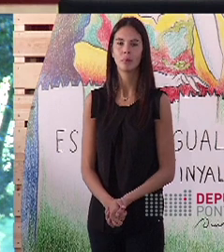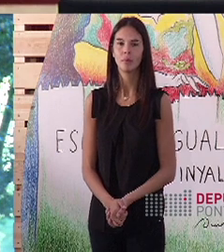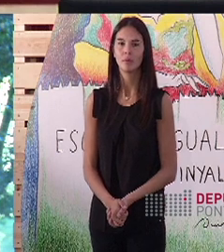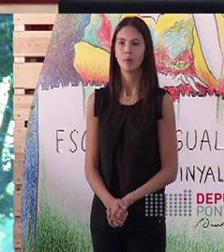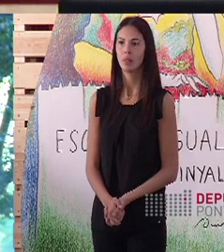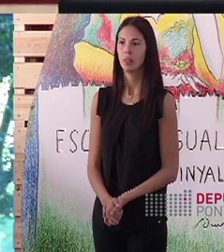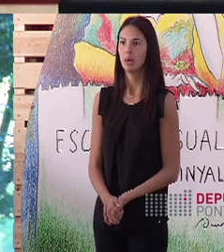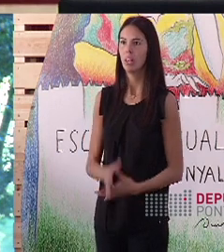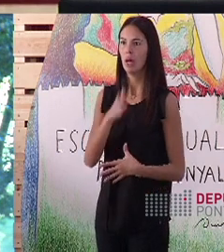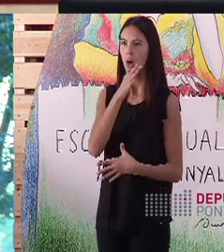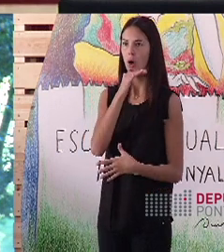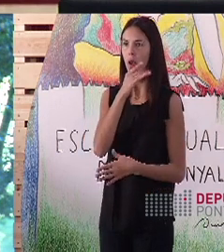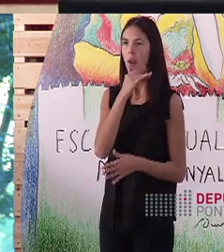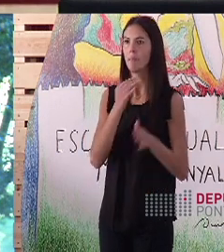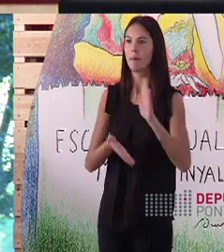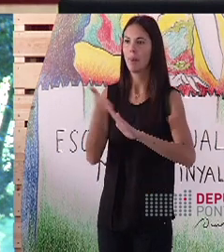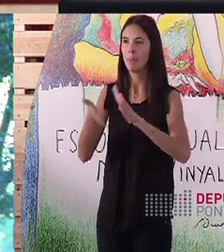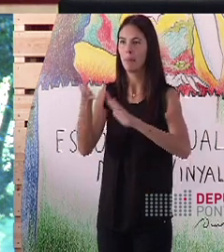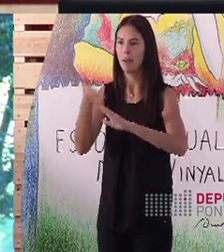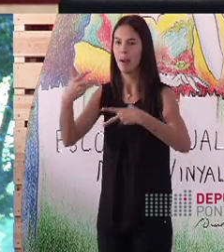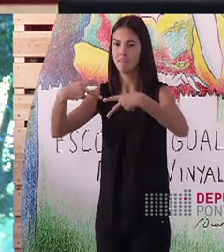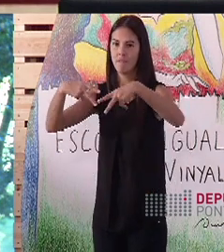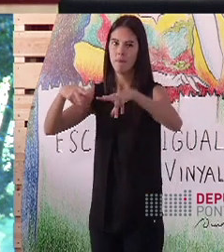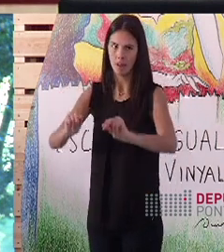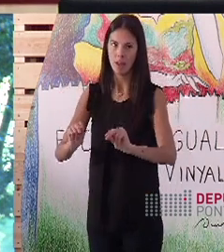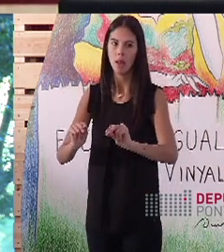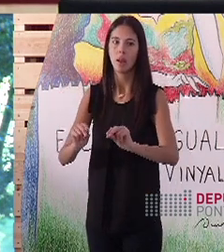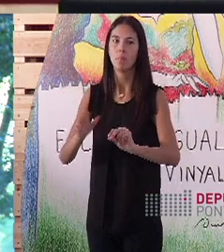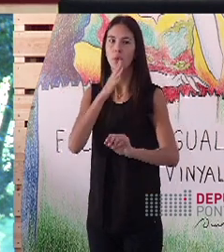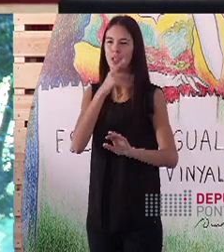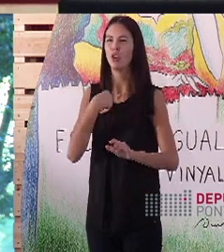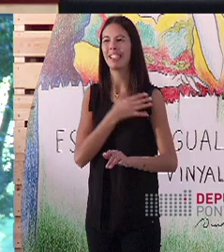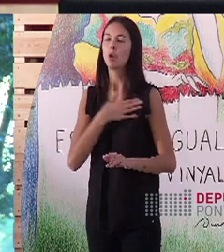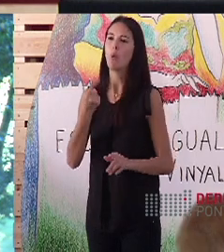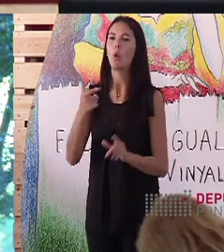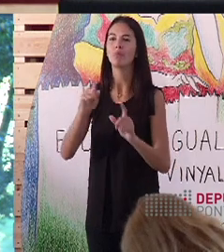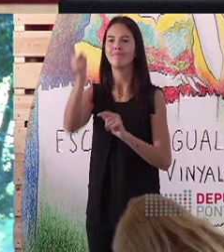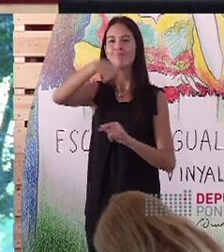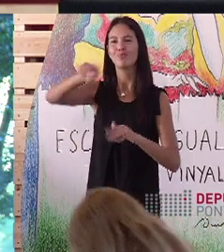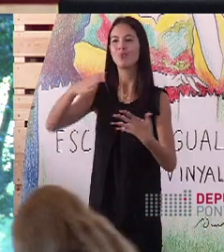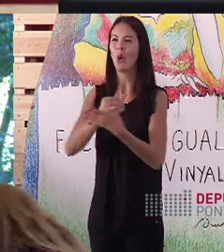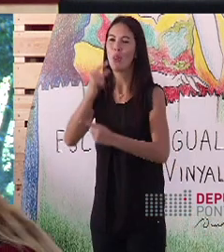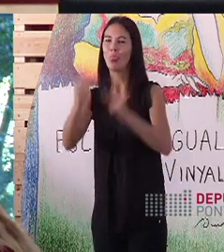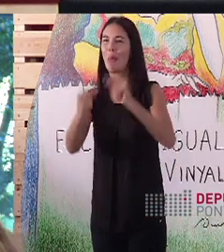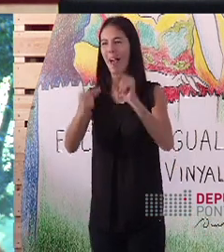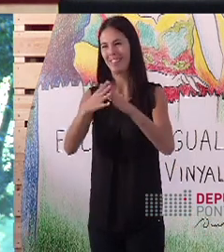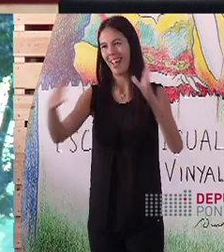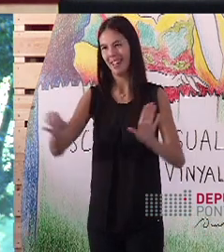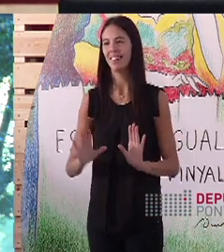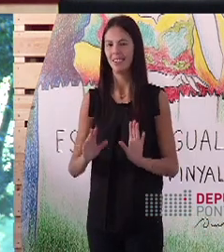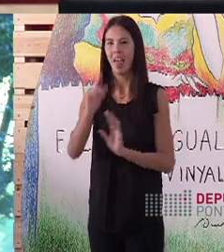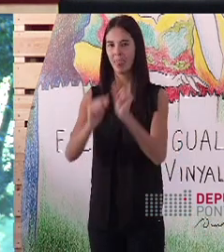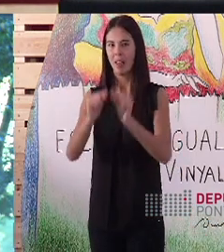Voy a terminar, si os parece, para que haya un debate, que el debate sea, ¿no?, amplio, porque